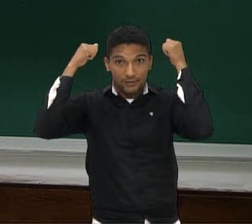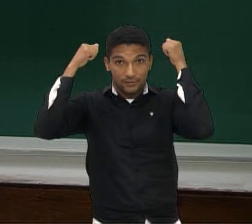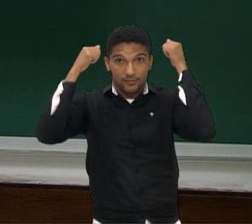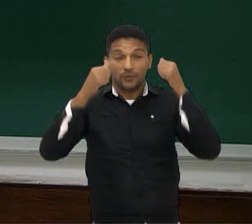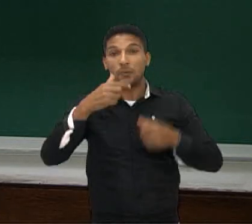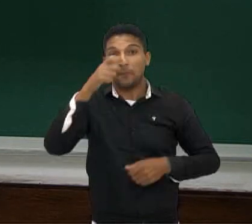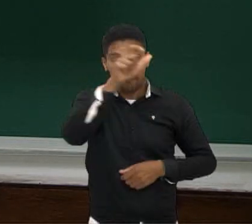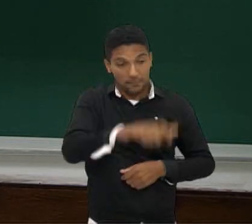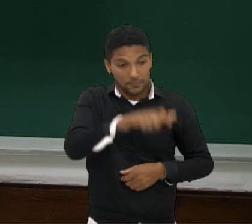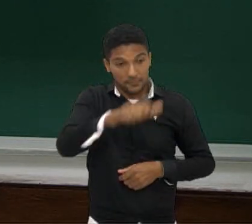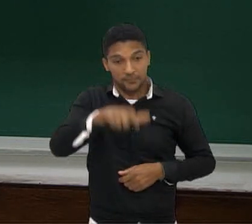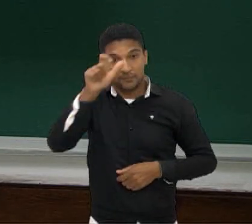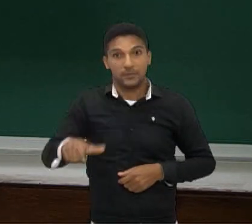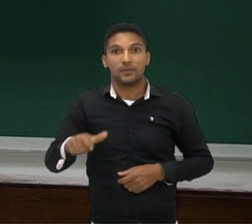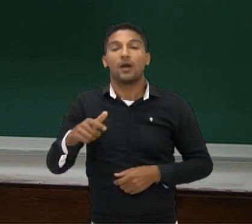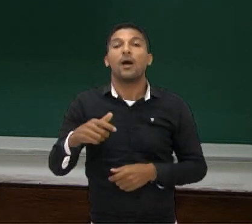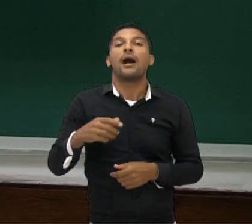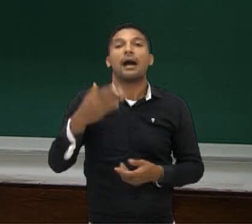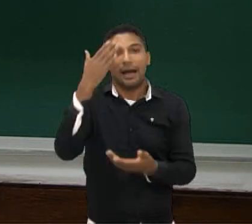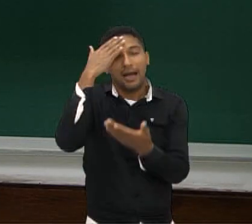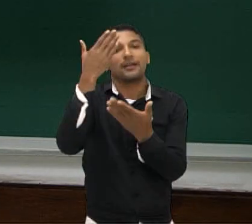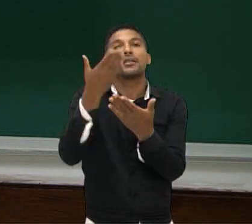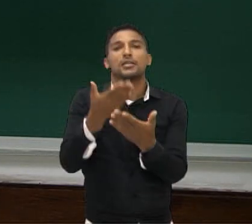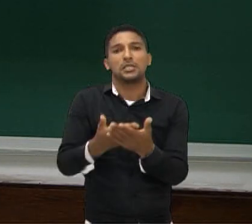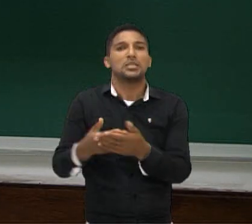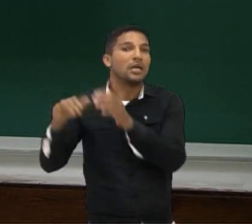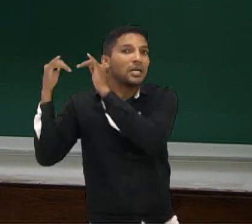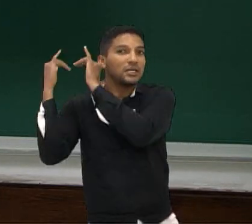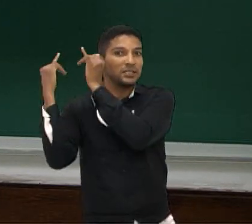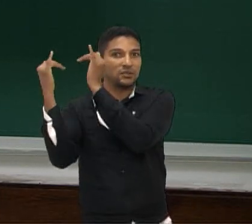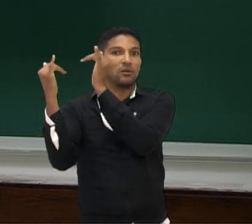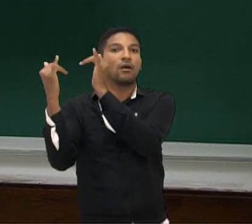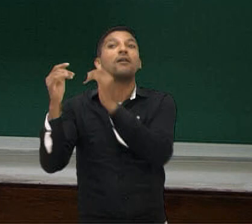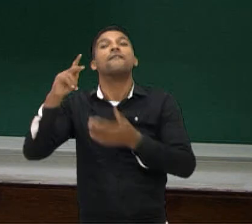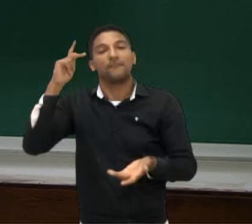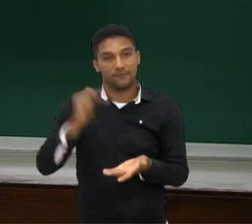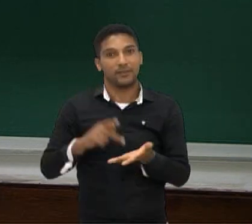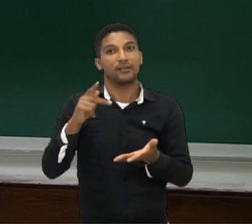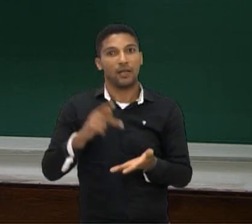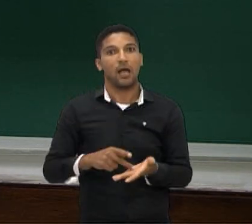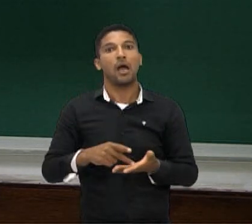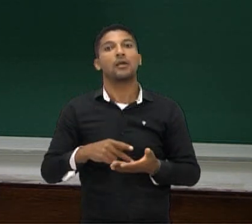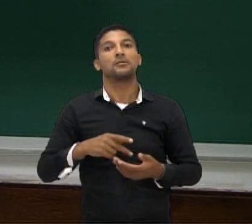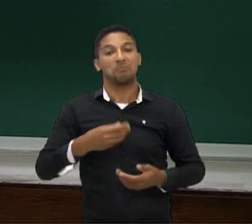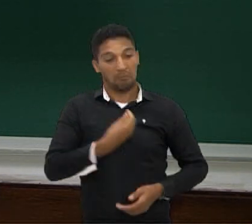eles creen que es verdad, pero sabemos que no. Sí.